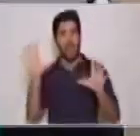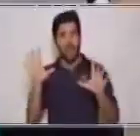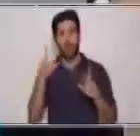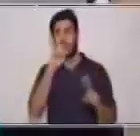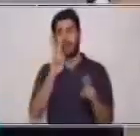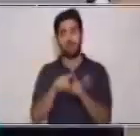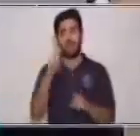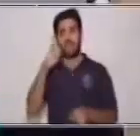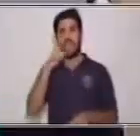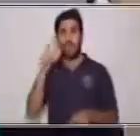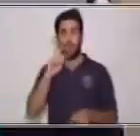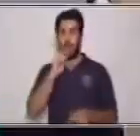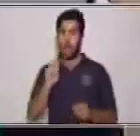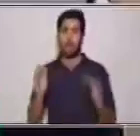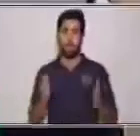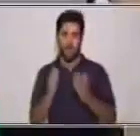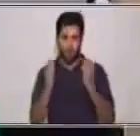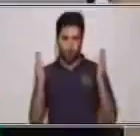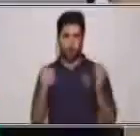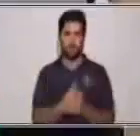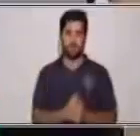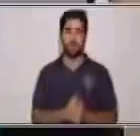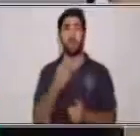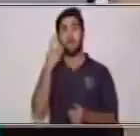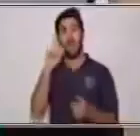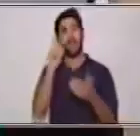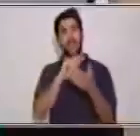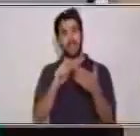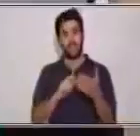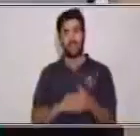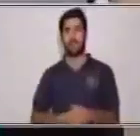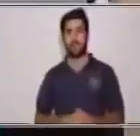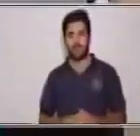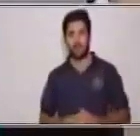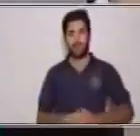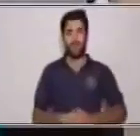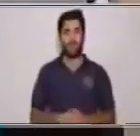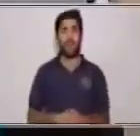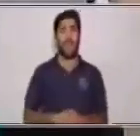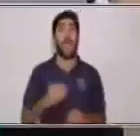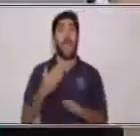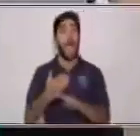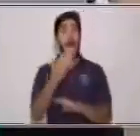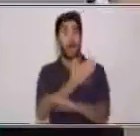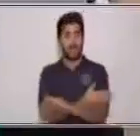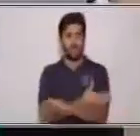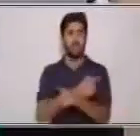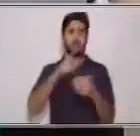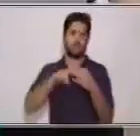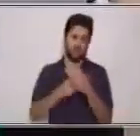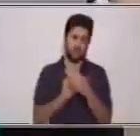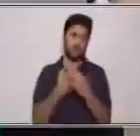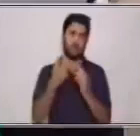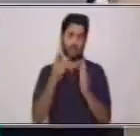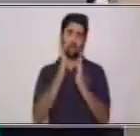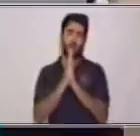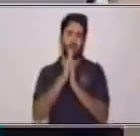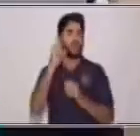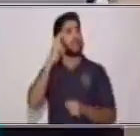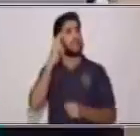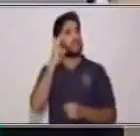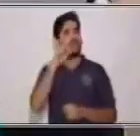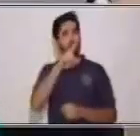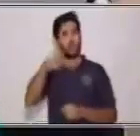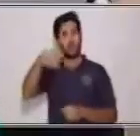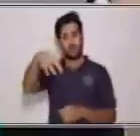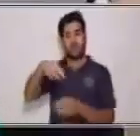lingüística y otras habilidades que le pueden ayudar a escribir y a redactar documentos. Antes de empezar, quiero recordarte que laves bien tus